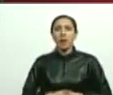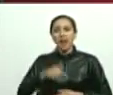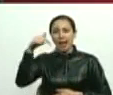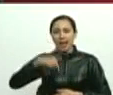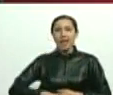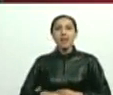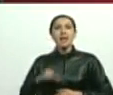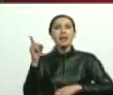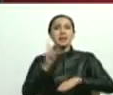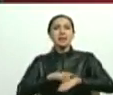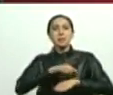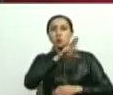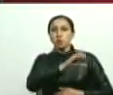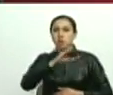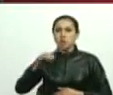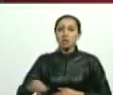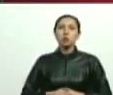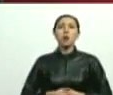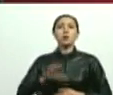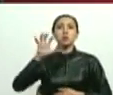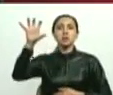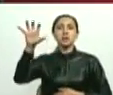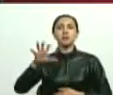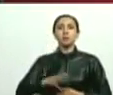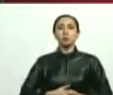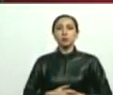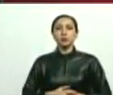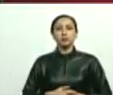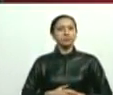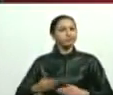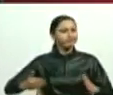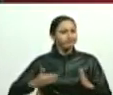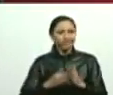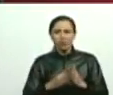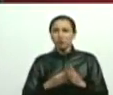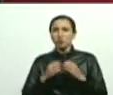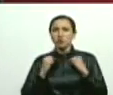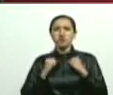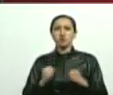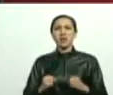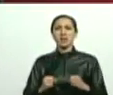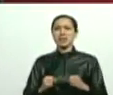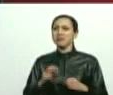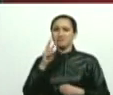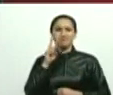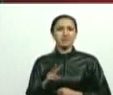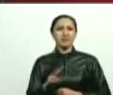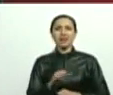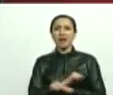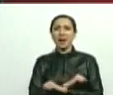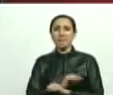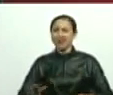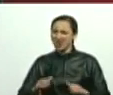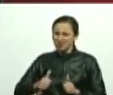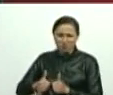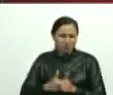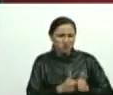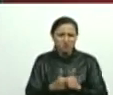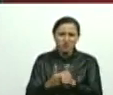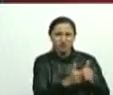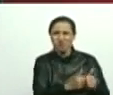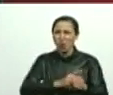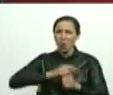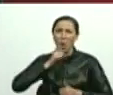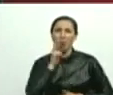años de república. La arremetida más feroz jamás vista, la persecución más feroz jamás